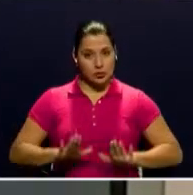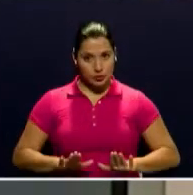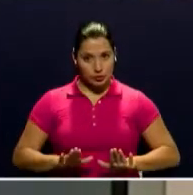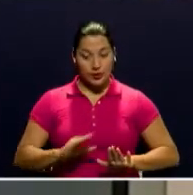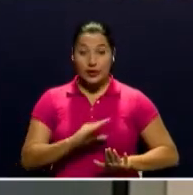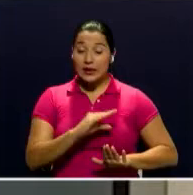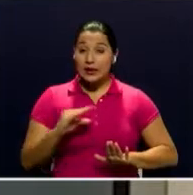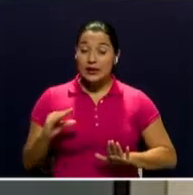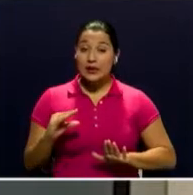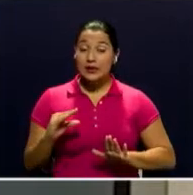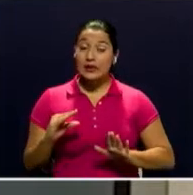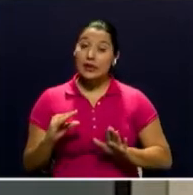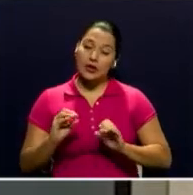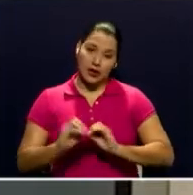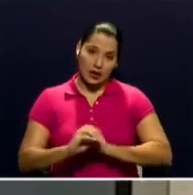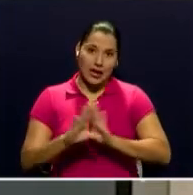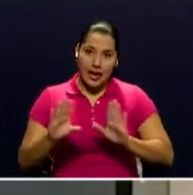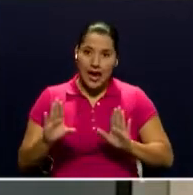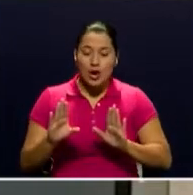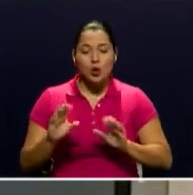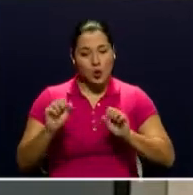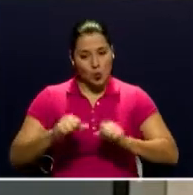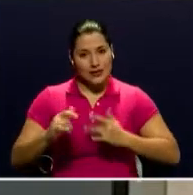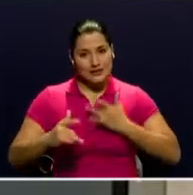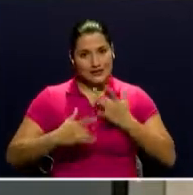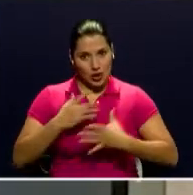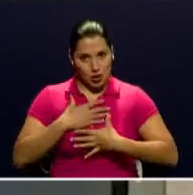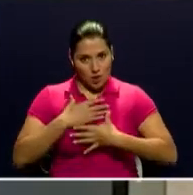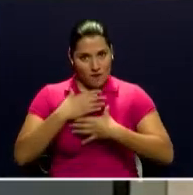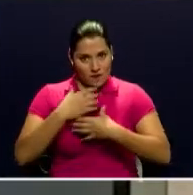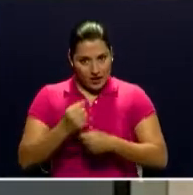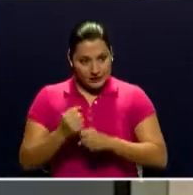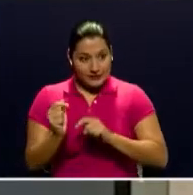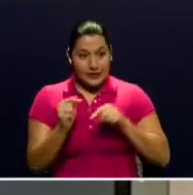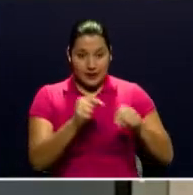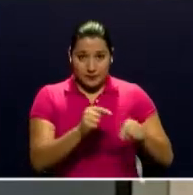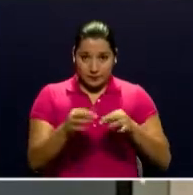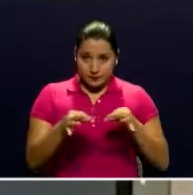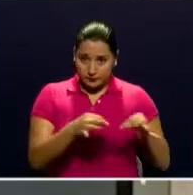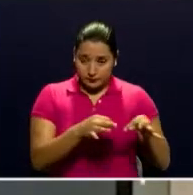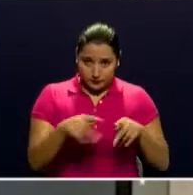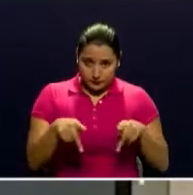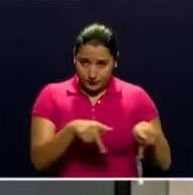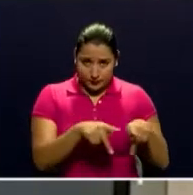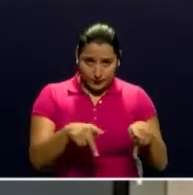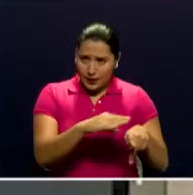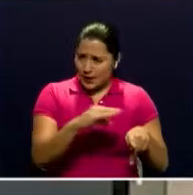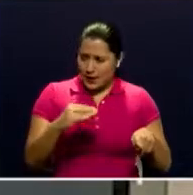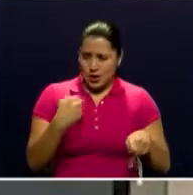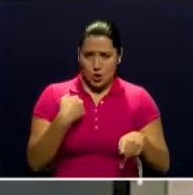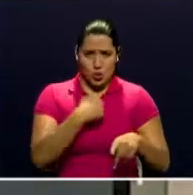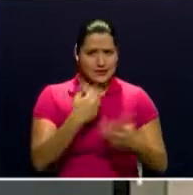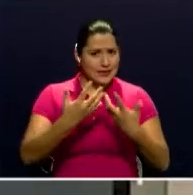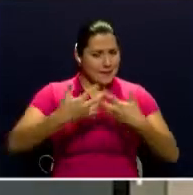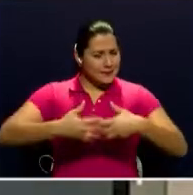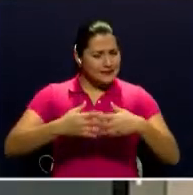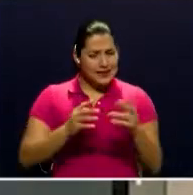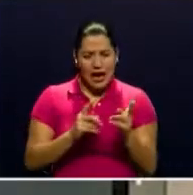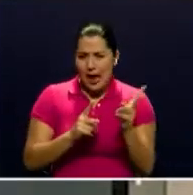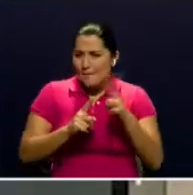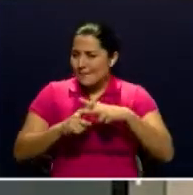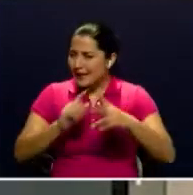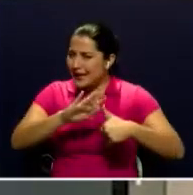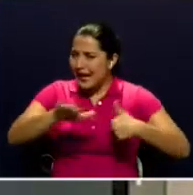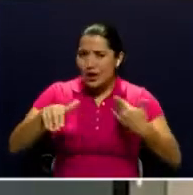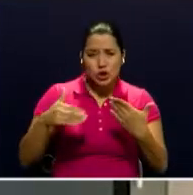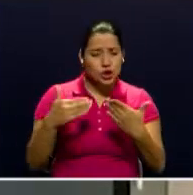existen en este momento, y por supuesto con la confianza en que nuestras empresas turísticas están aplicando todos los protocolos rigurosamente para